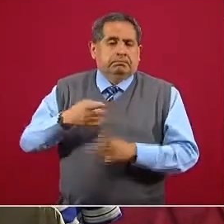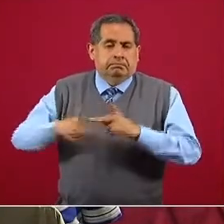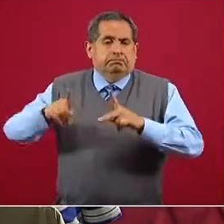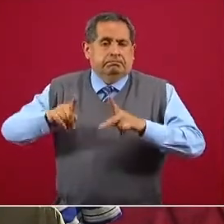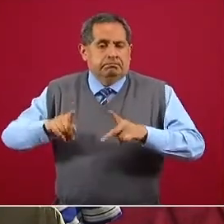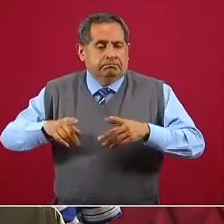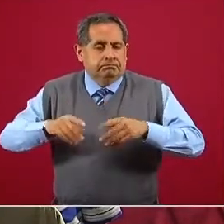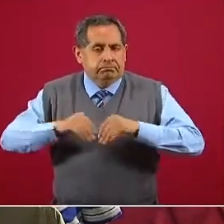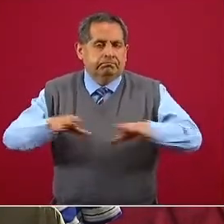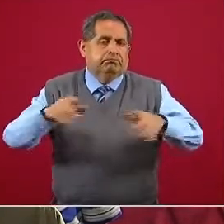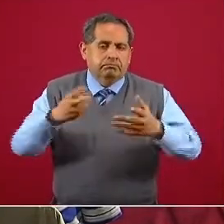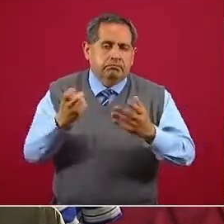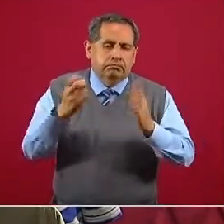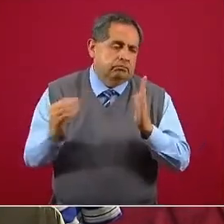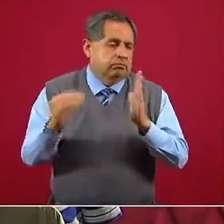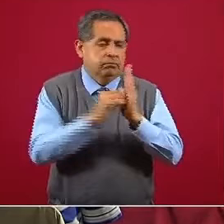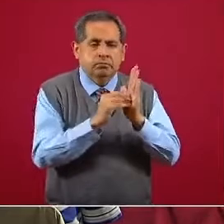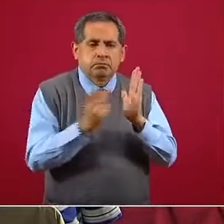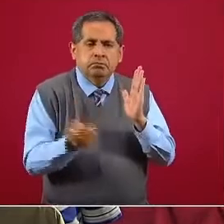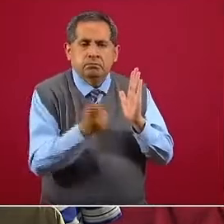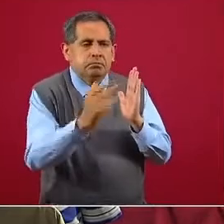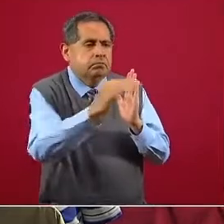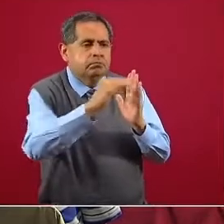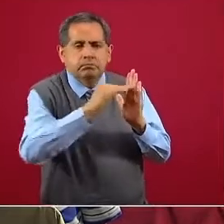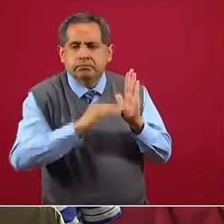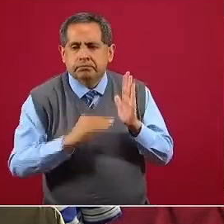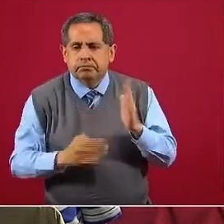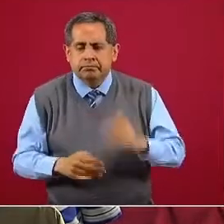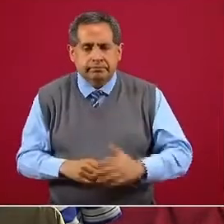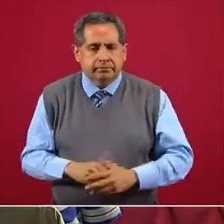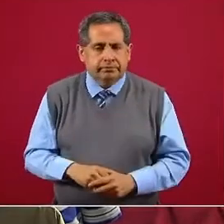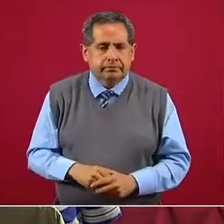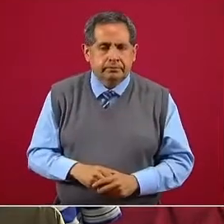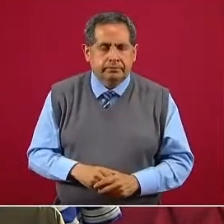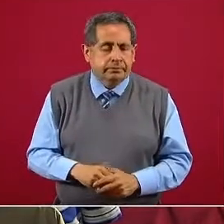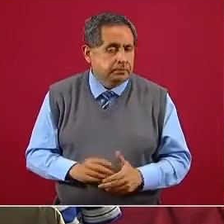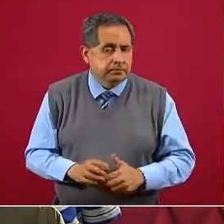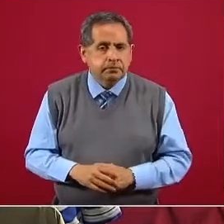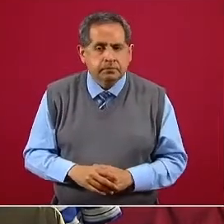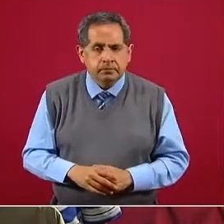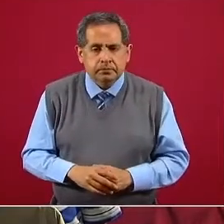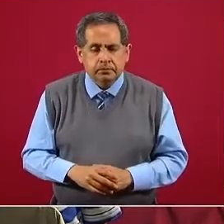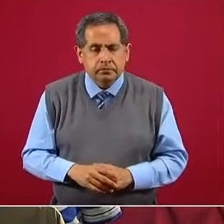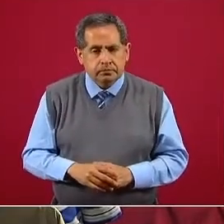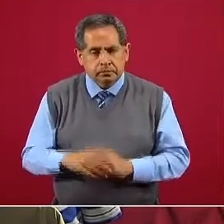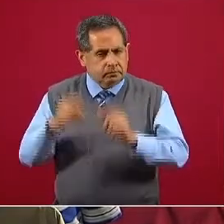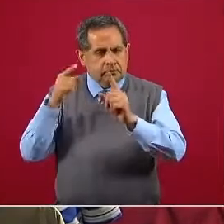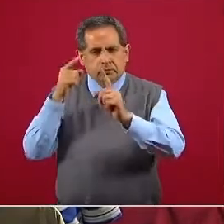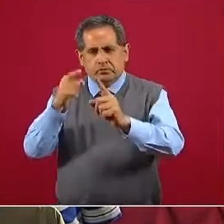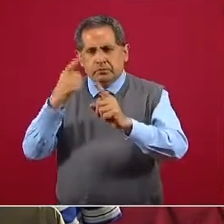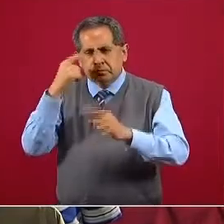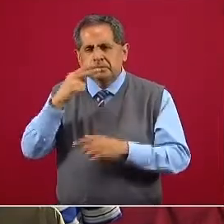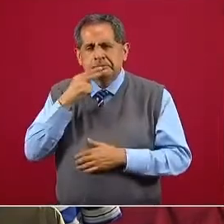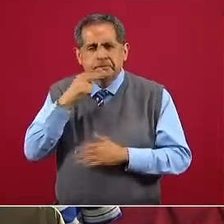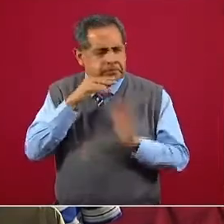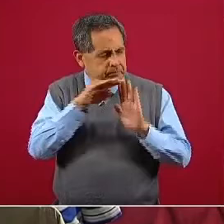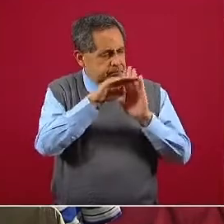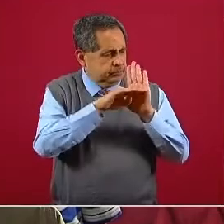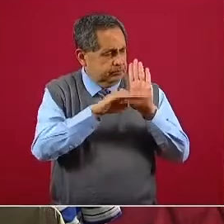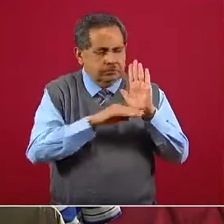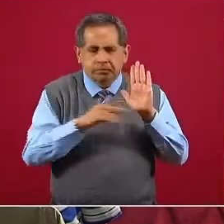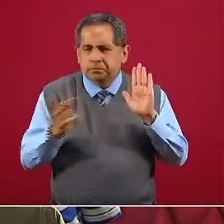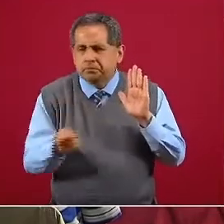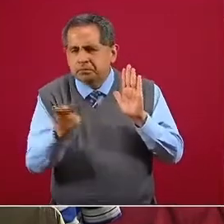salud y el bienestar. La que sigue, por favor. Bueno, los objetivos generales de la ENSANUD